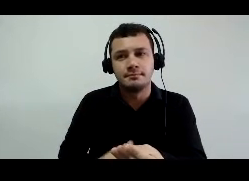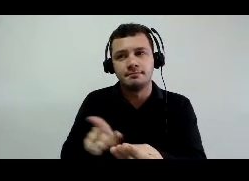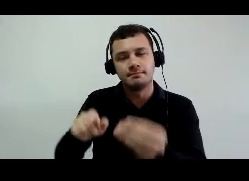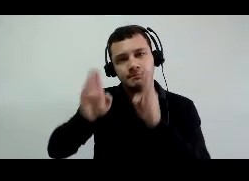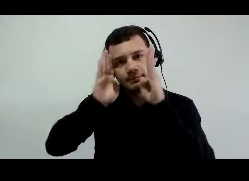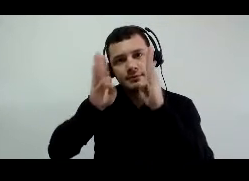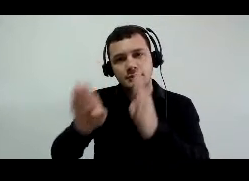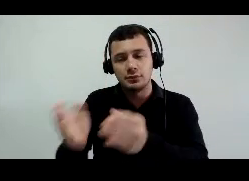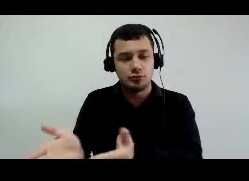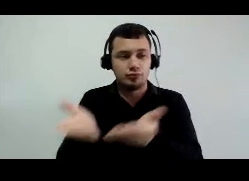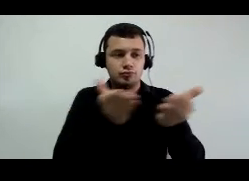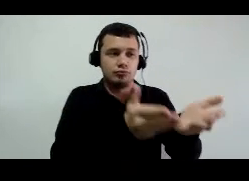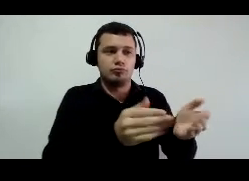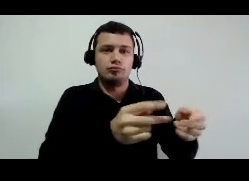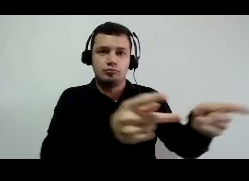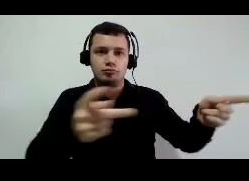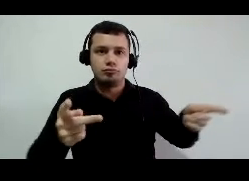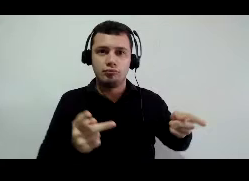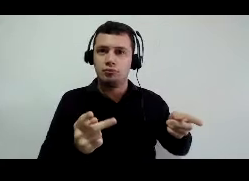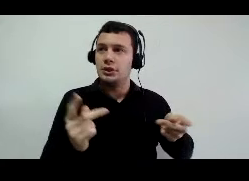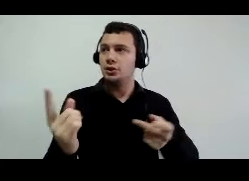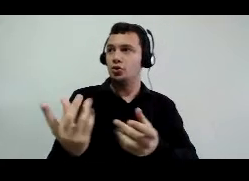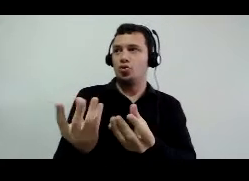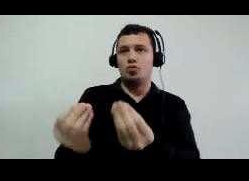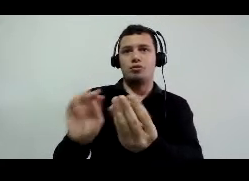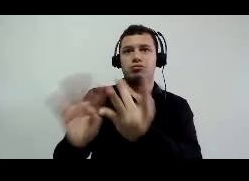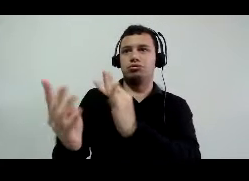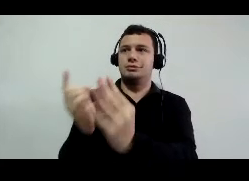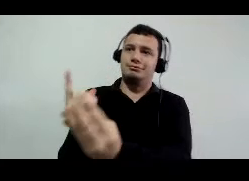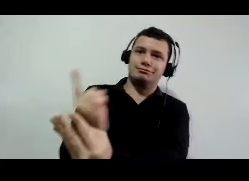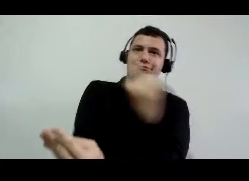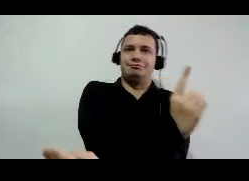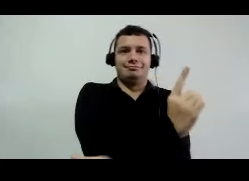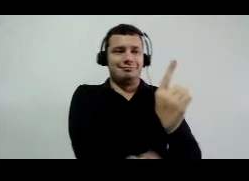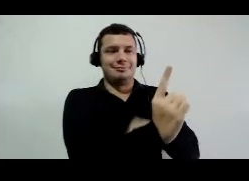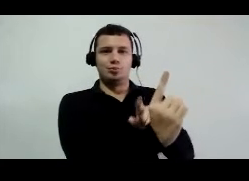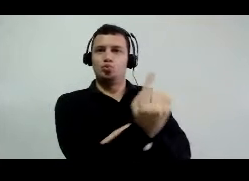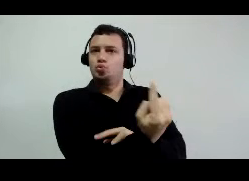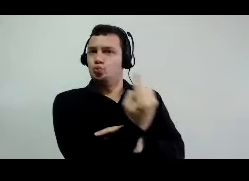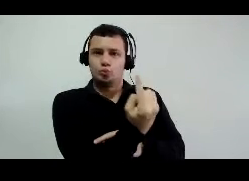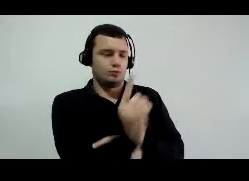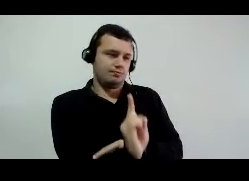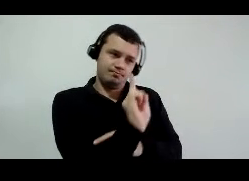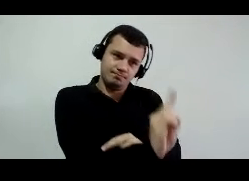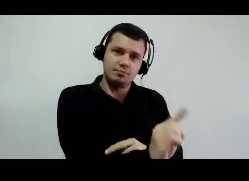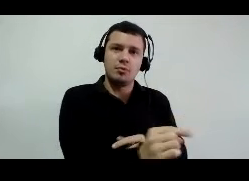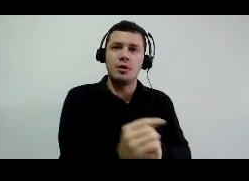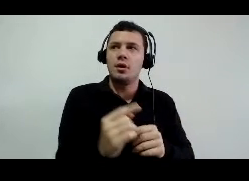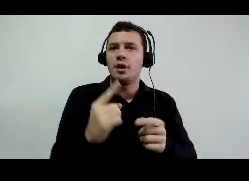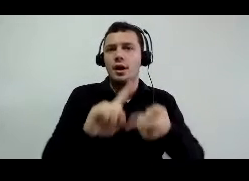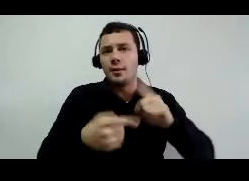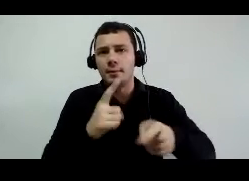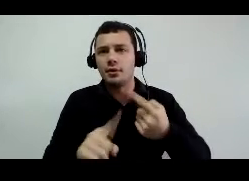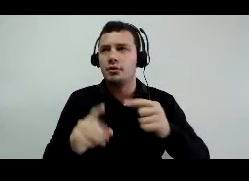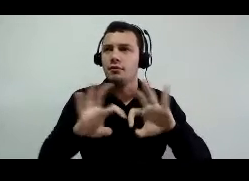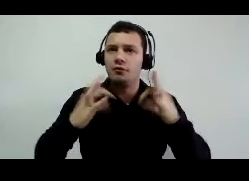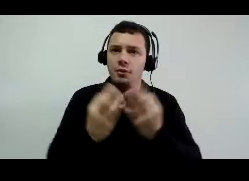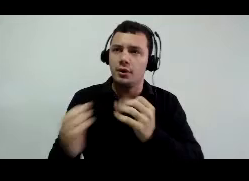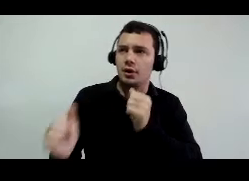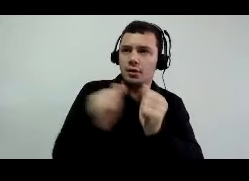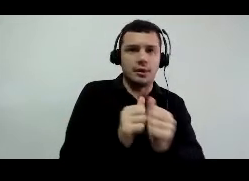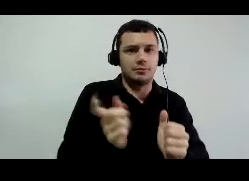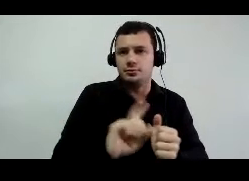y restringiéndole todo el acompañamiento de familiares o amigos o acompañantes que tengan para hacerle la